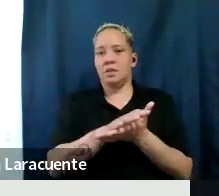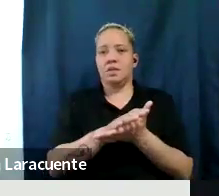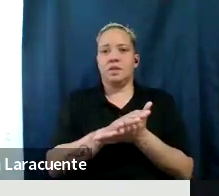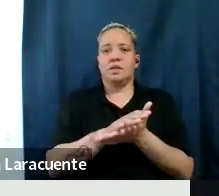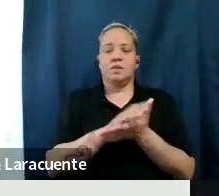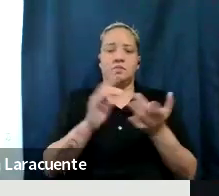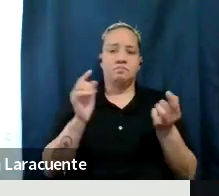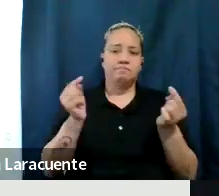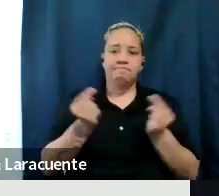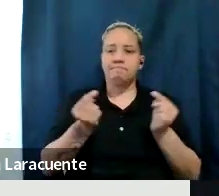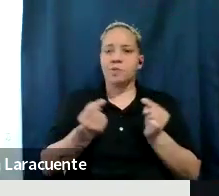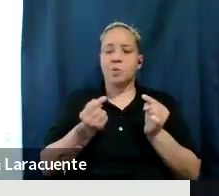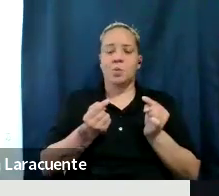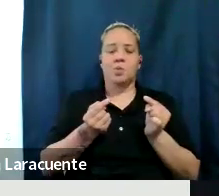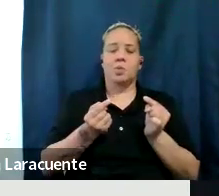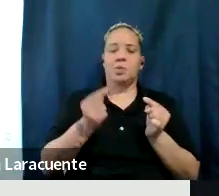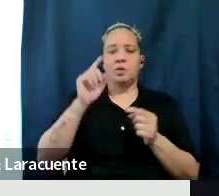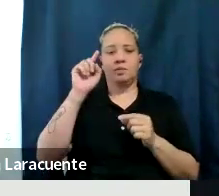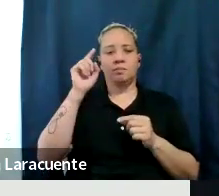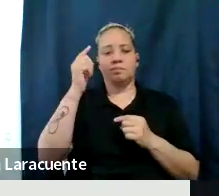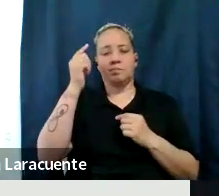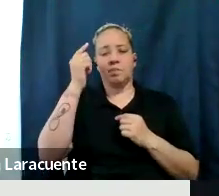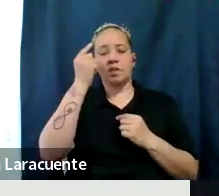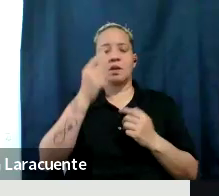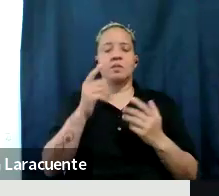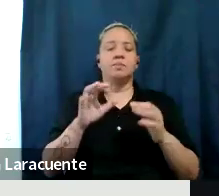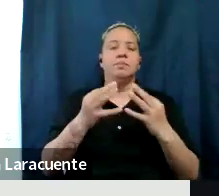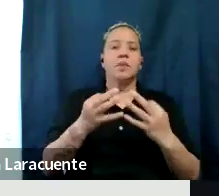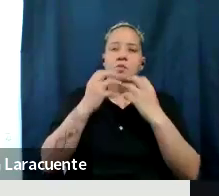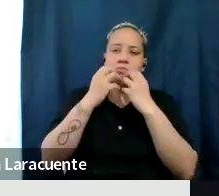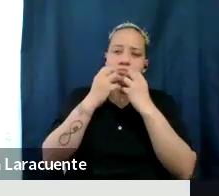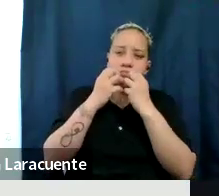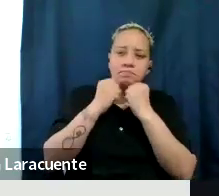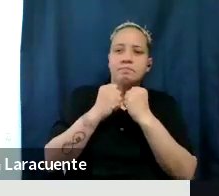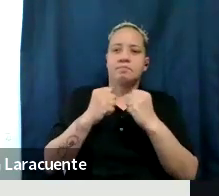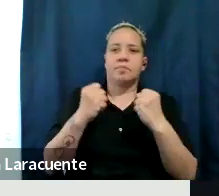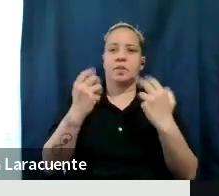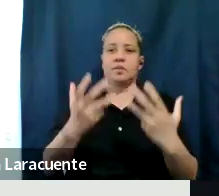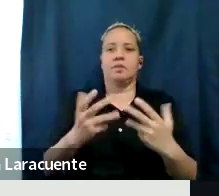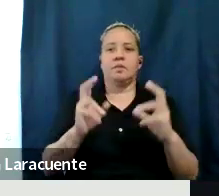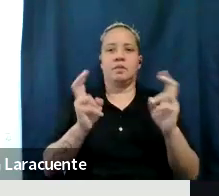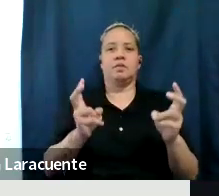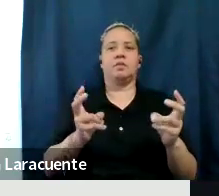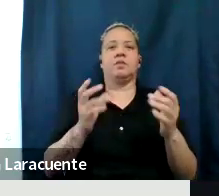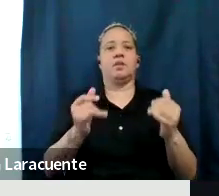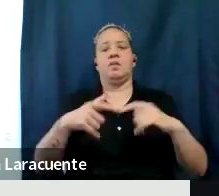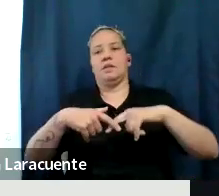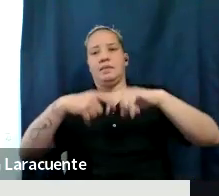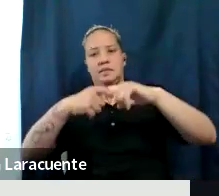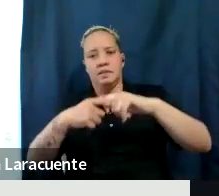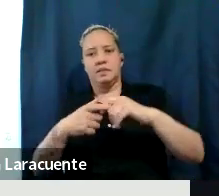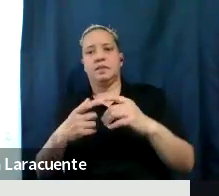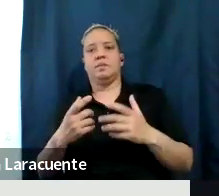de su familia, que yo quiero tanto. Fin de la cita. Perdonen ahora el paréntesis que haré para